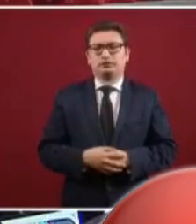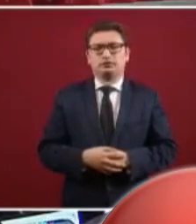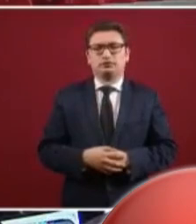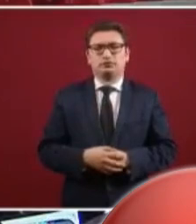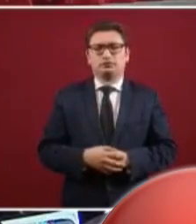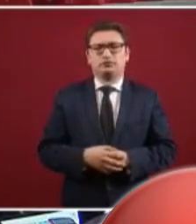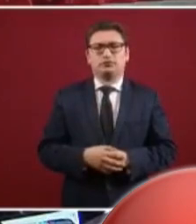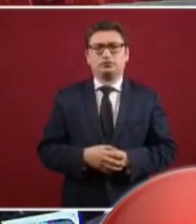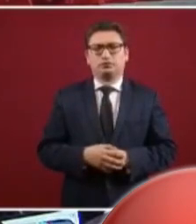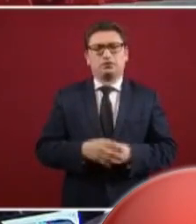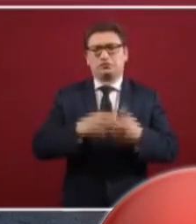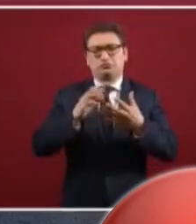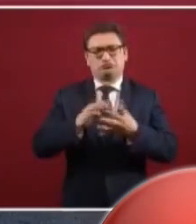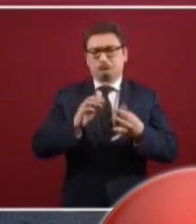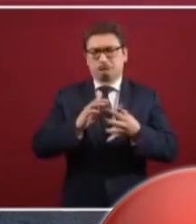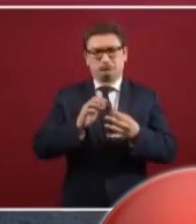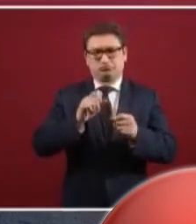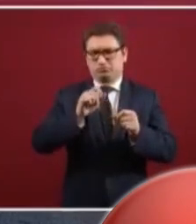invariable nuestra postura